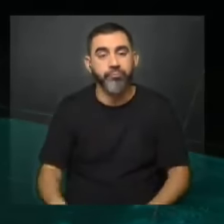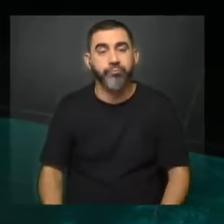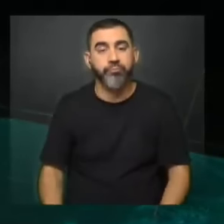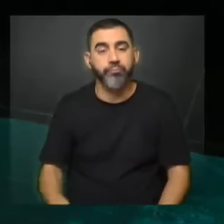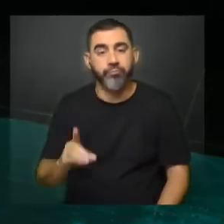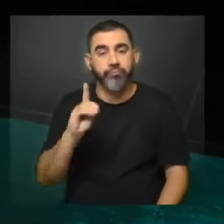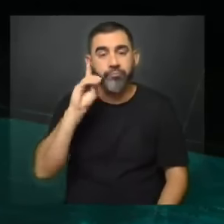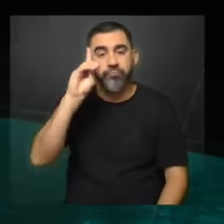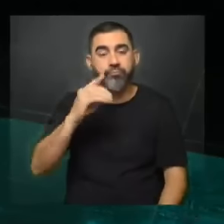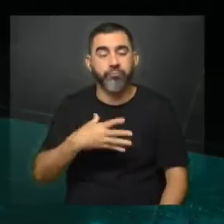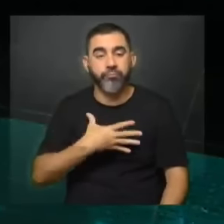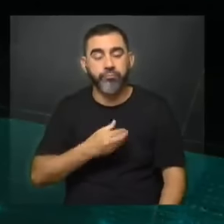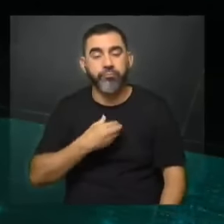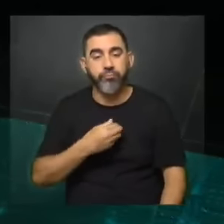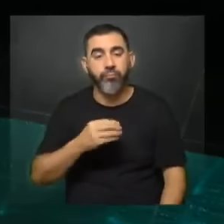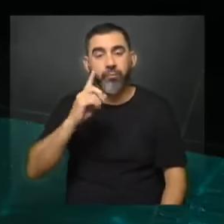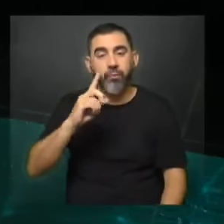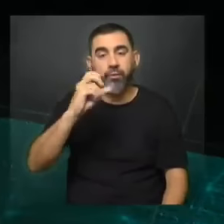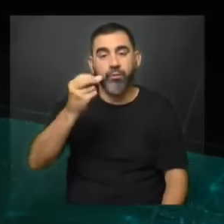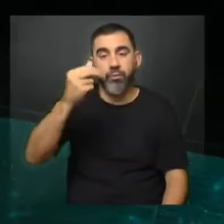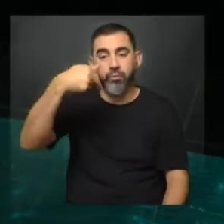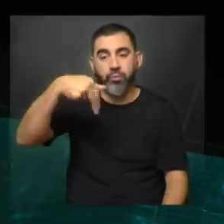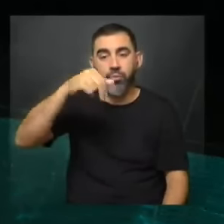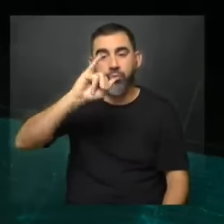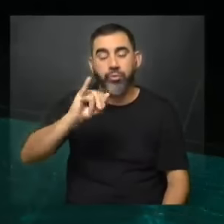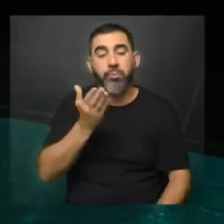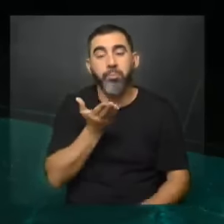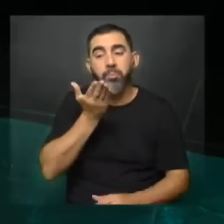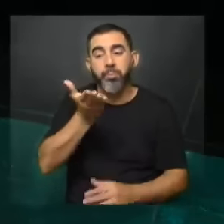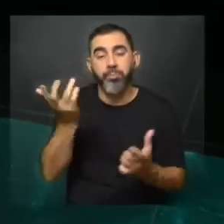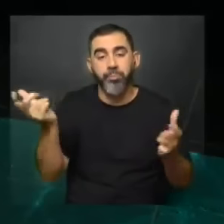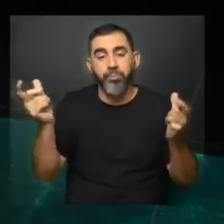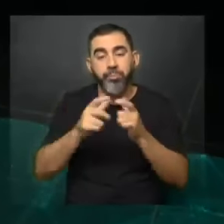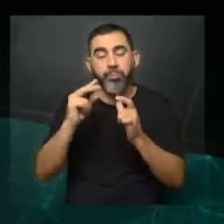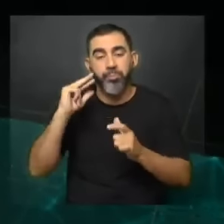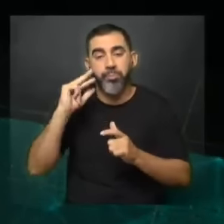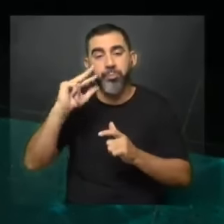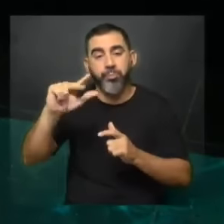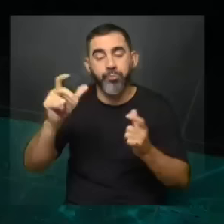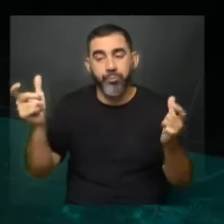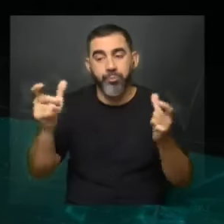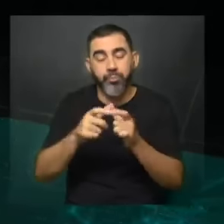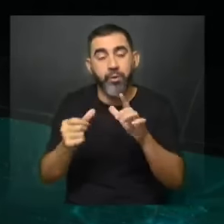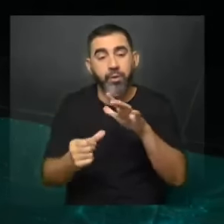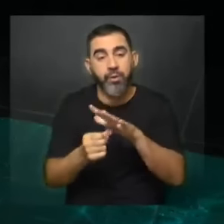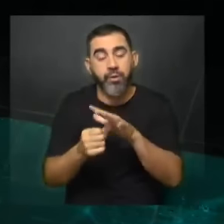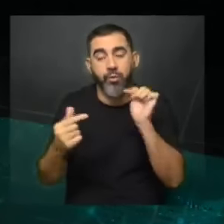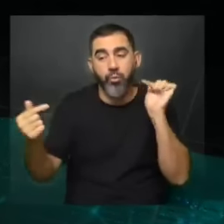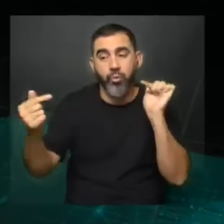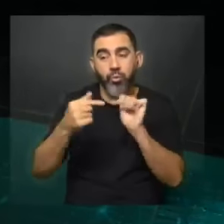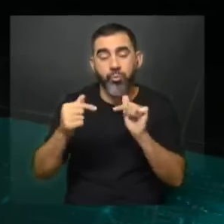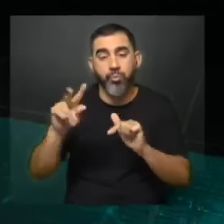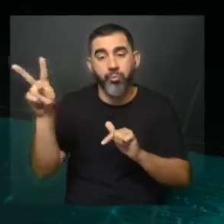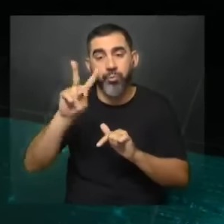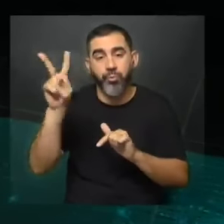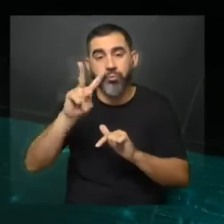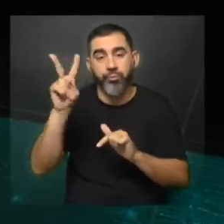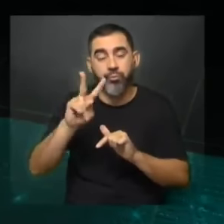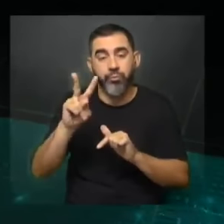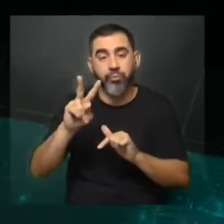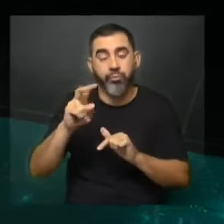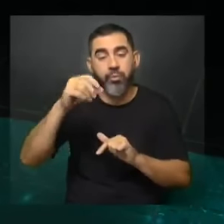diputado nacionalista Rodrigo goñi pidió en de la comisión permanente que la líder opositora venezolana María